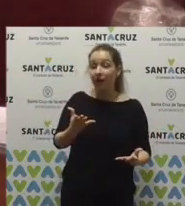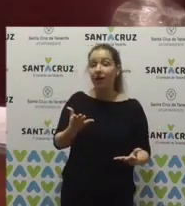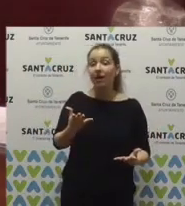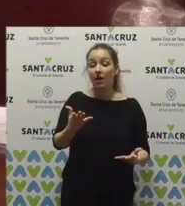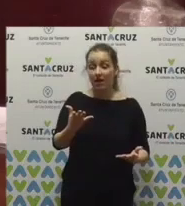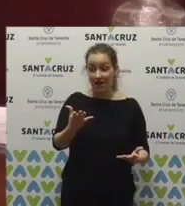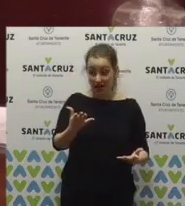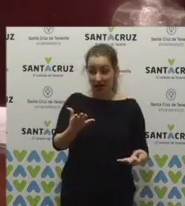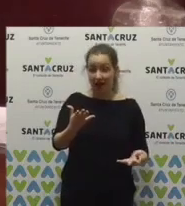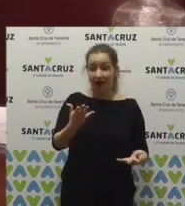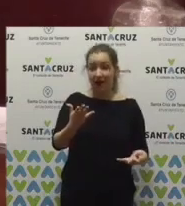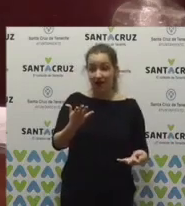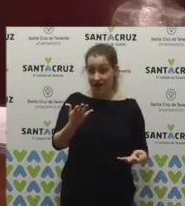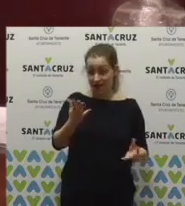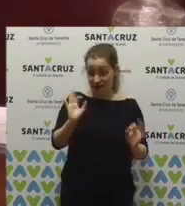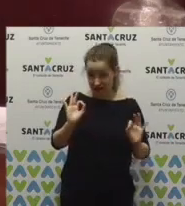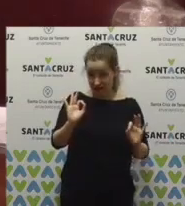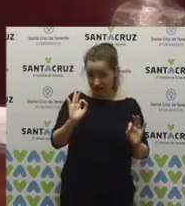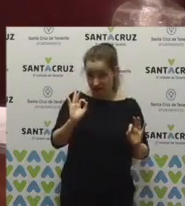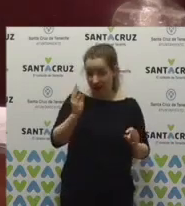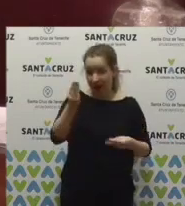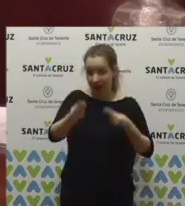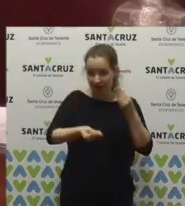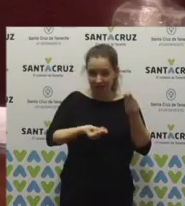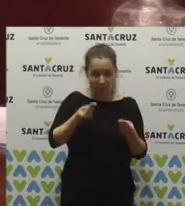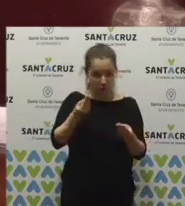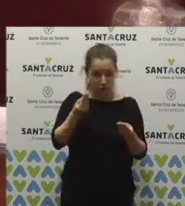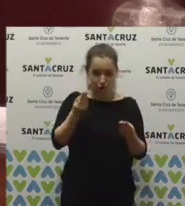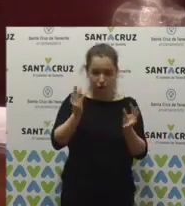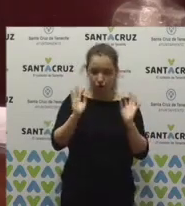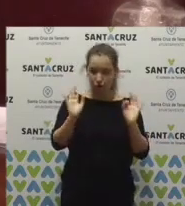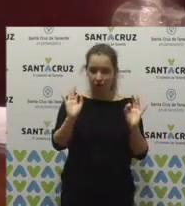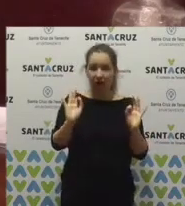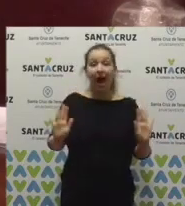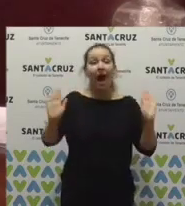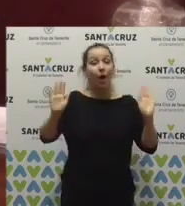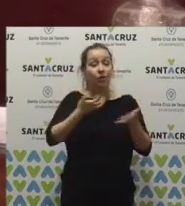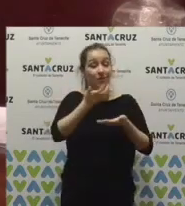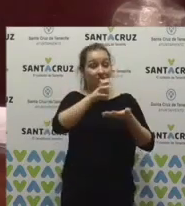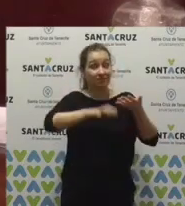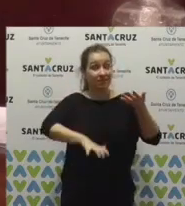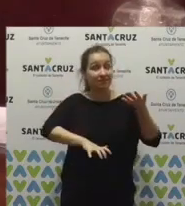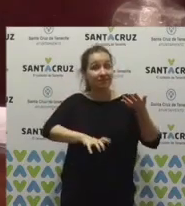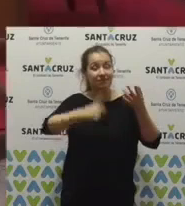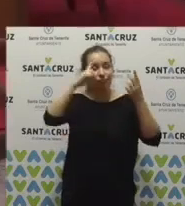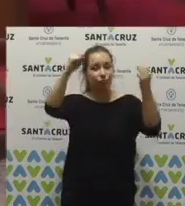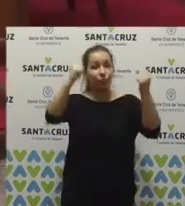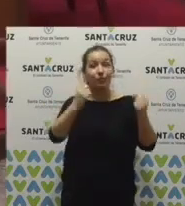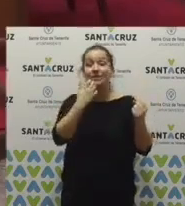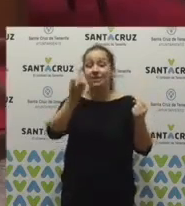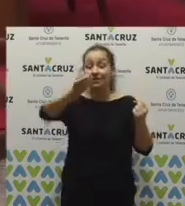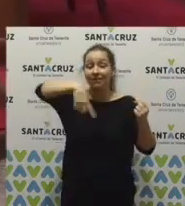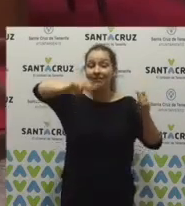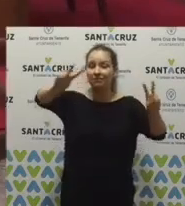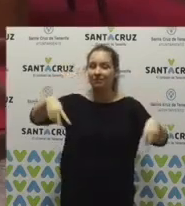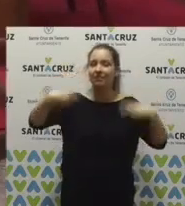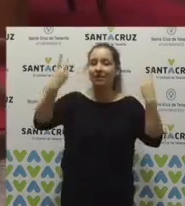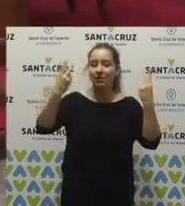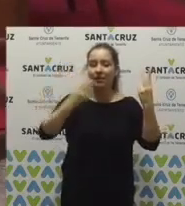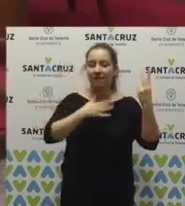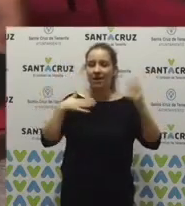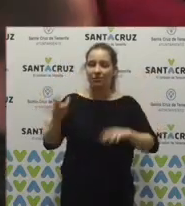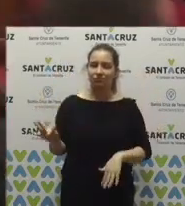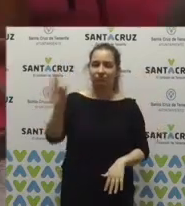hacemos y aquí toca a pesar de que sea una declaración institucional y si ustedes me lo permiten voy a darle la palabra